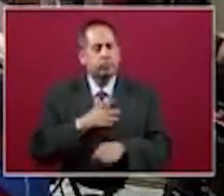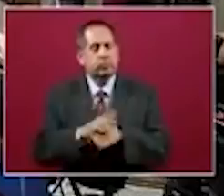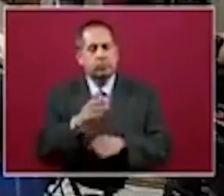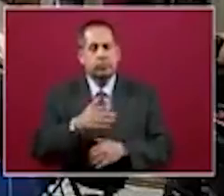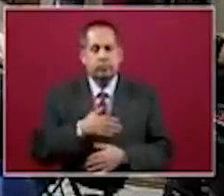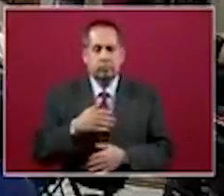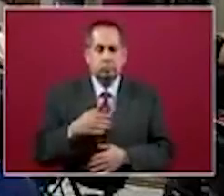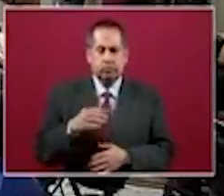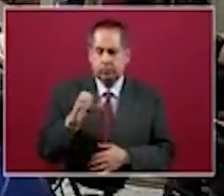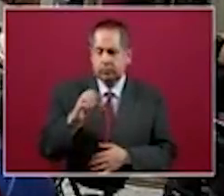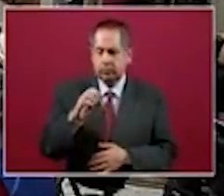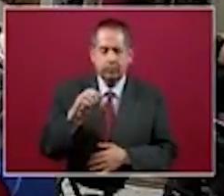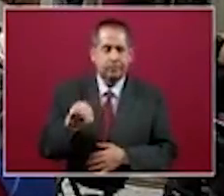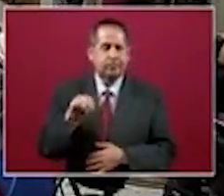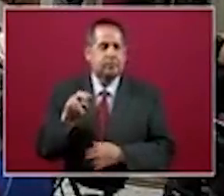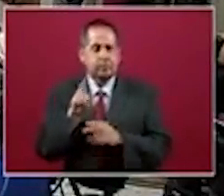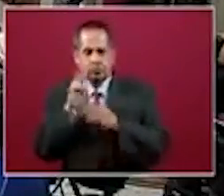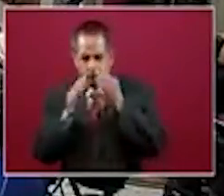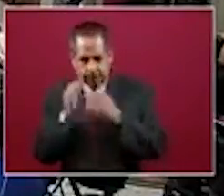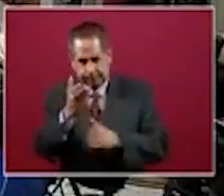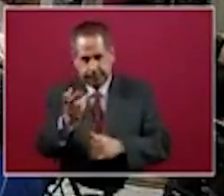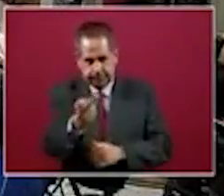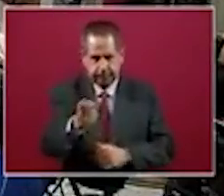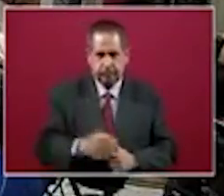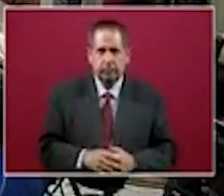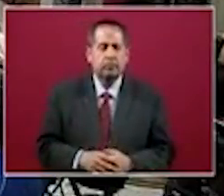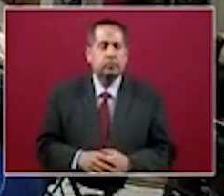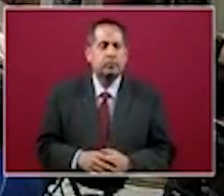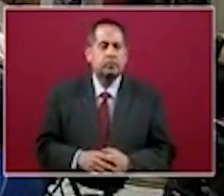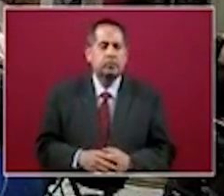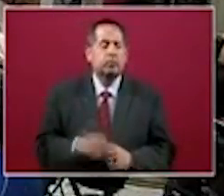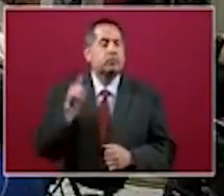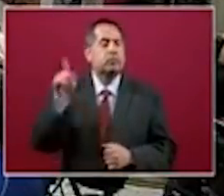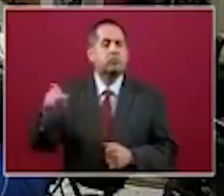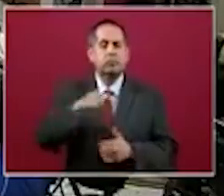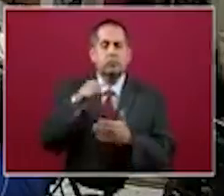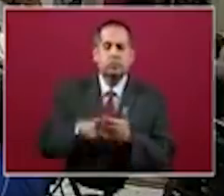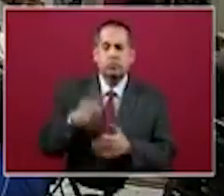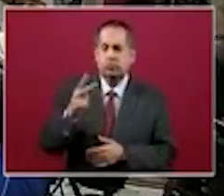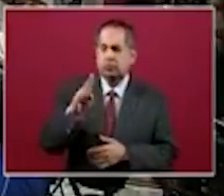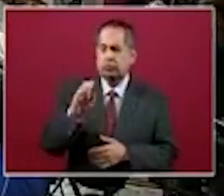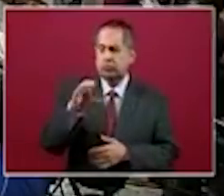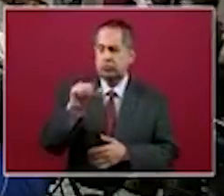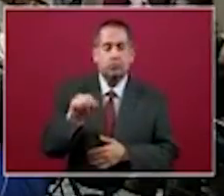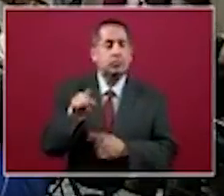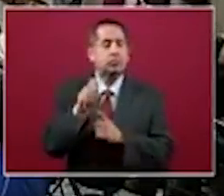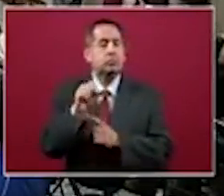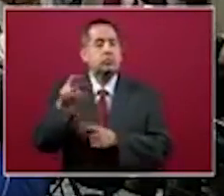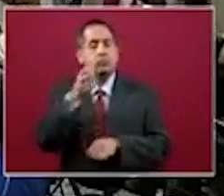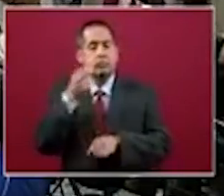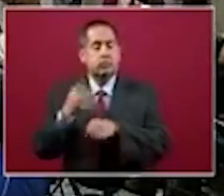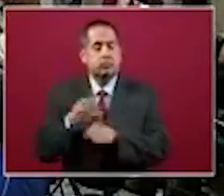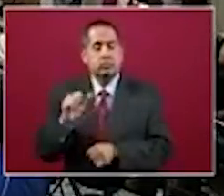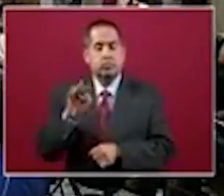presidente. Alberto Rodríguez, de SDP Noticias. Sobre esto que pasó de la refinería de Dos Bocas, el subsecretario Arturo Herrera